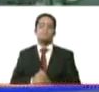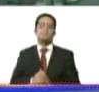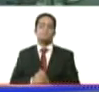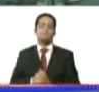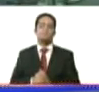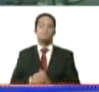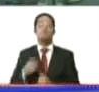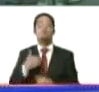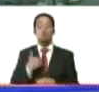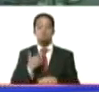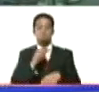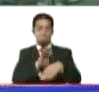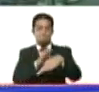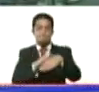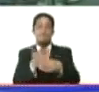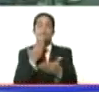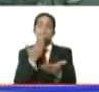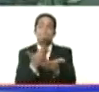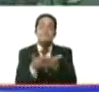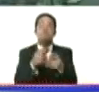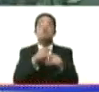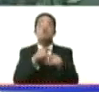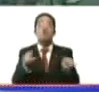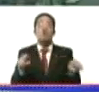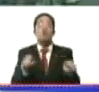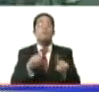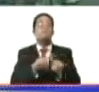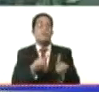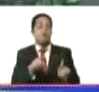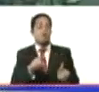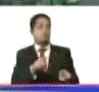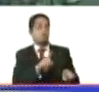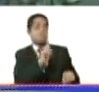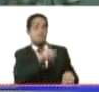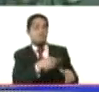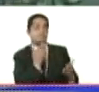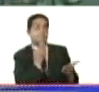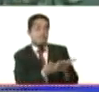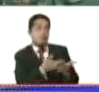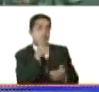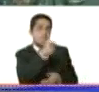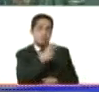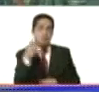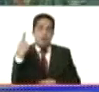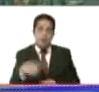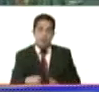Yo le pido a todos, pero sobre todo a los que tenemos altas responsabilidades,